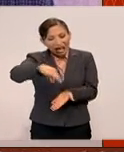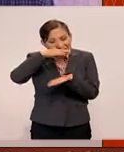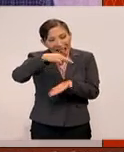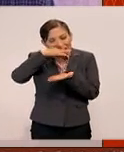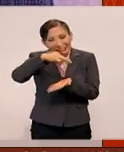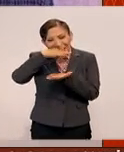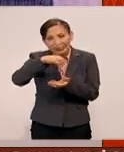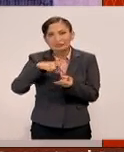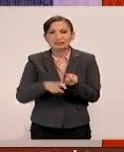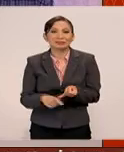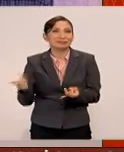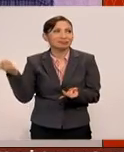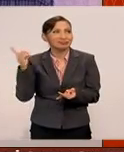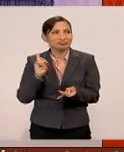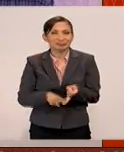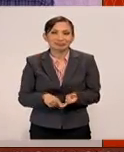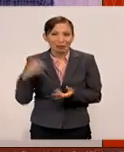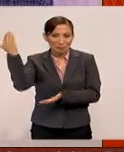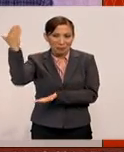los tacos al pastor,